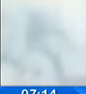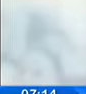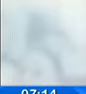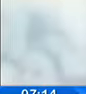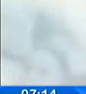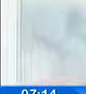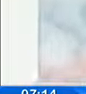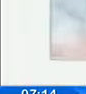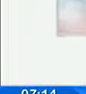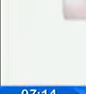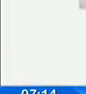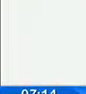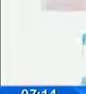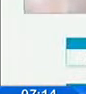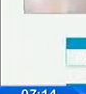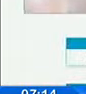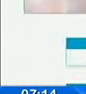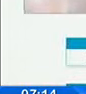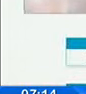87.4%.